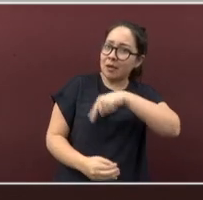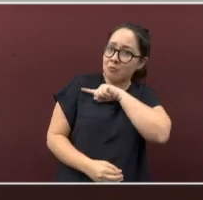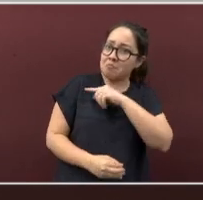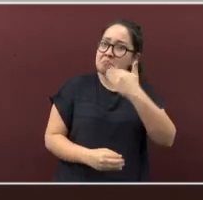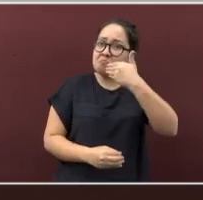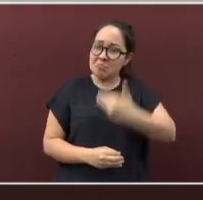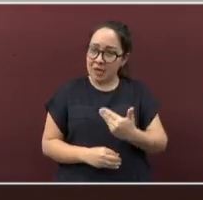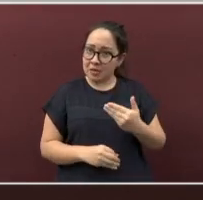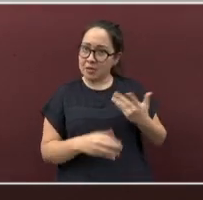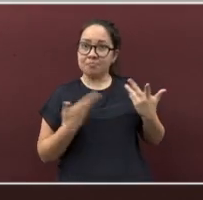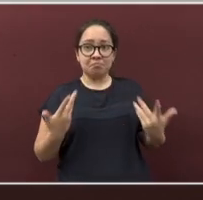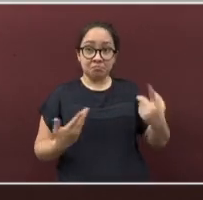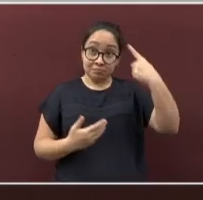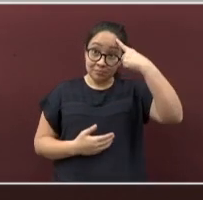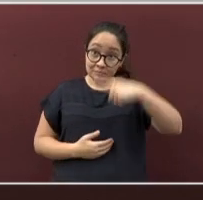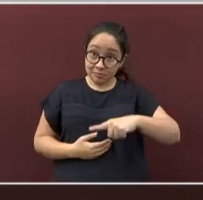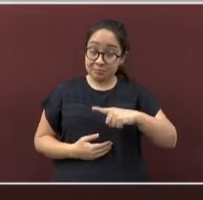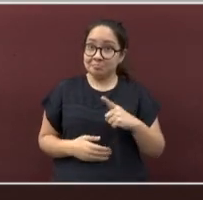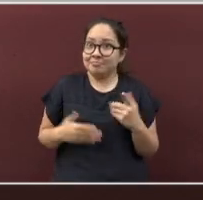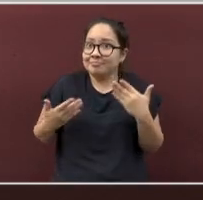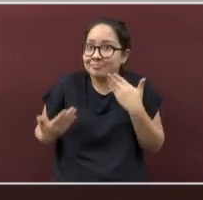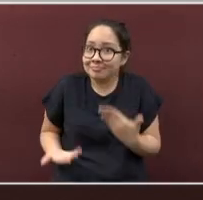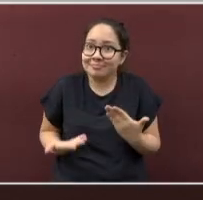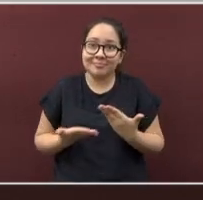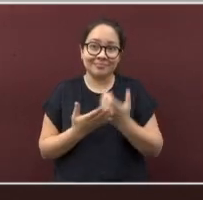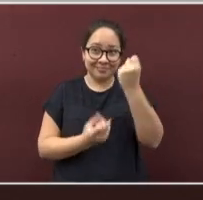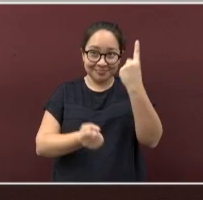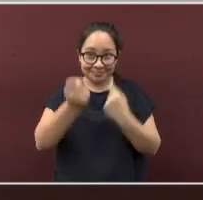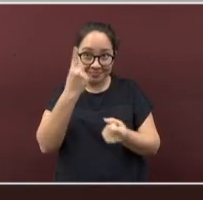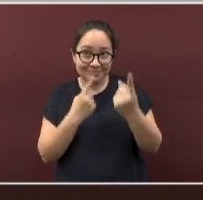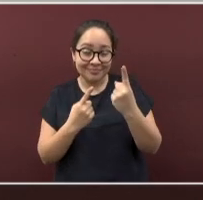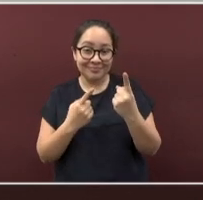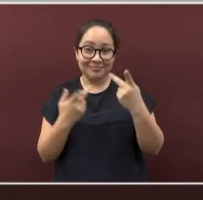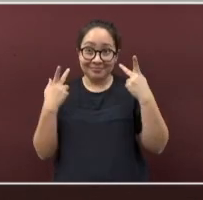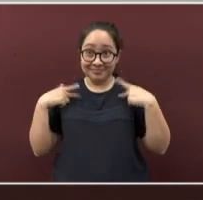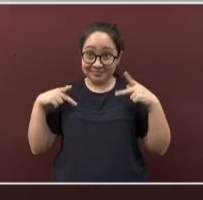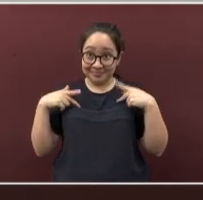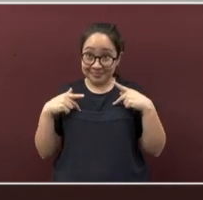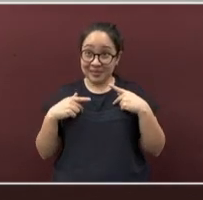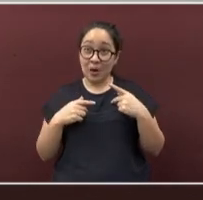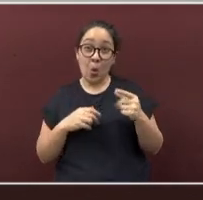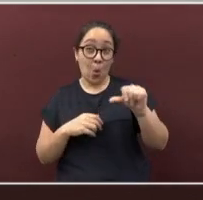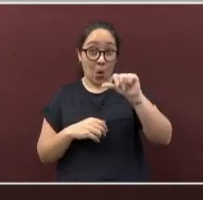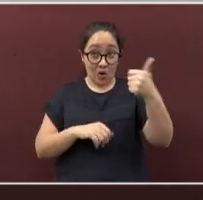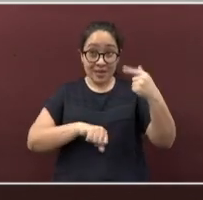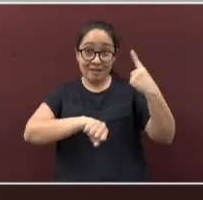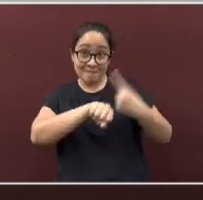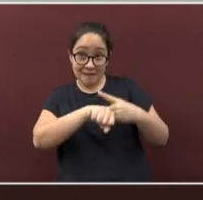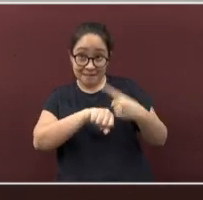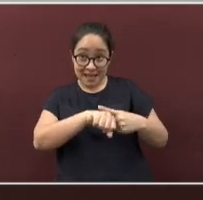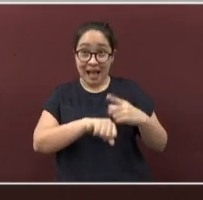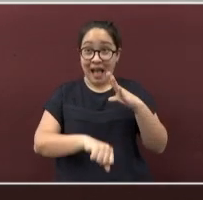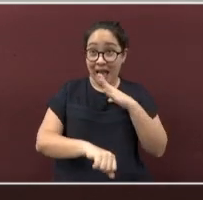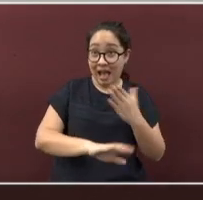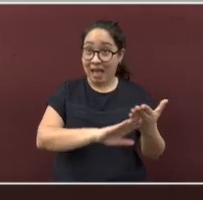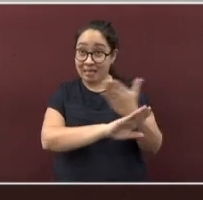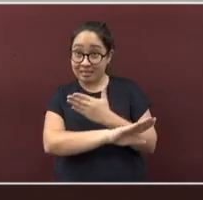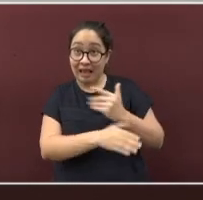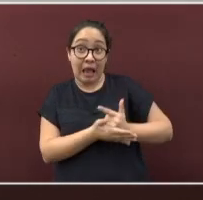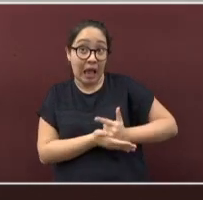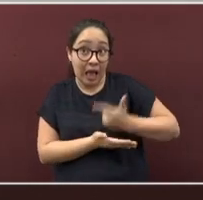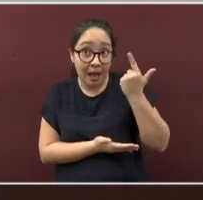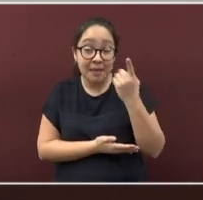de que es un buen momento para aquellas personas con comorbilidad como la diabetes la hipertensión